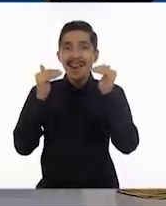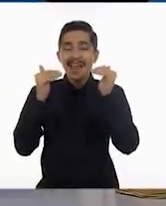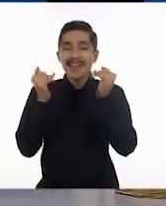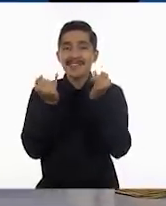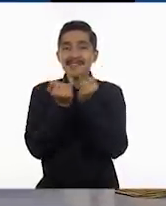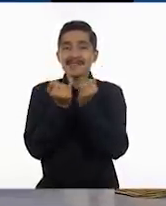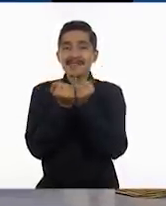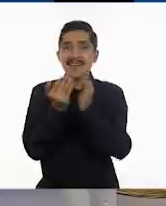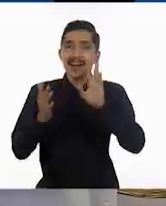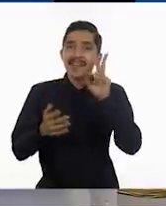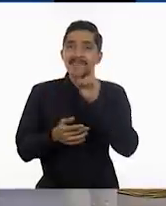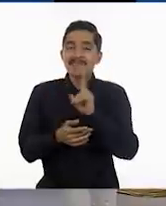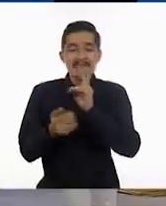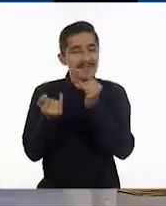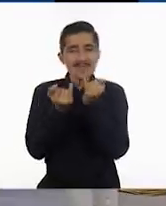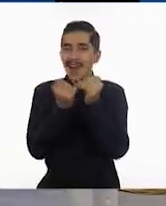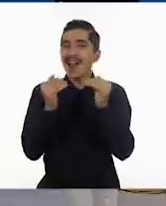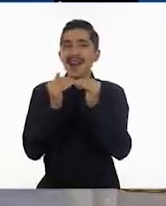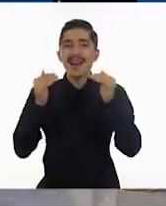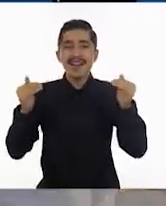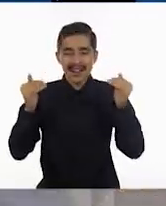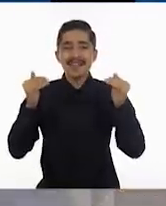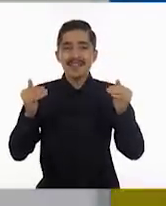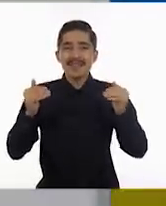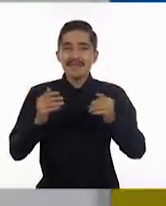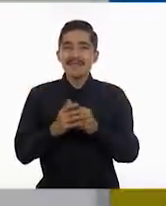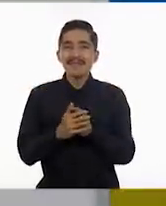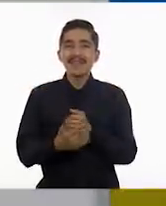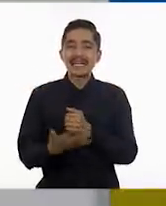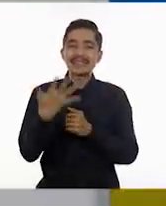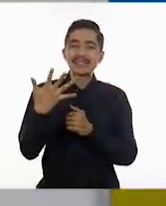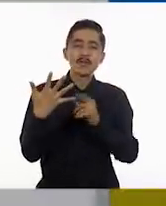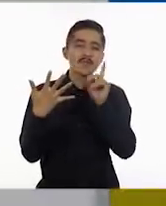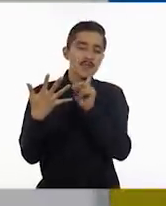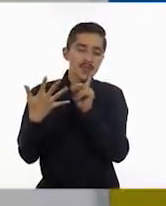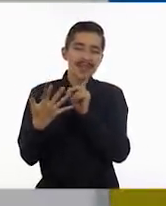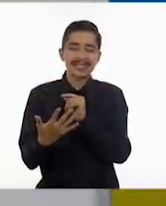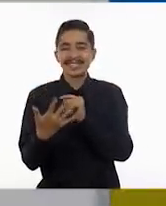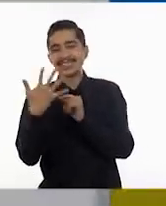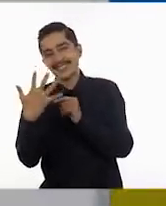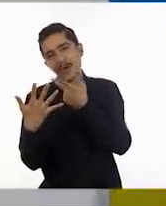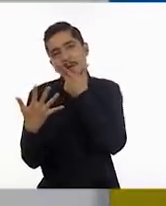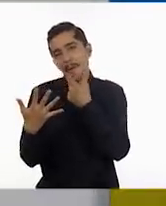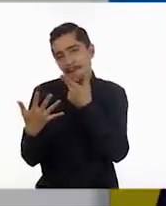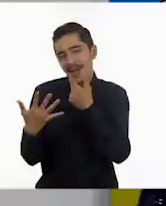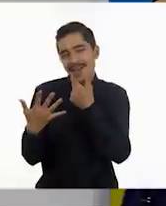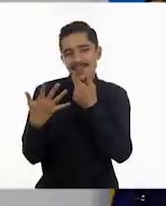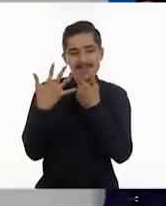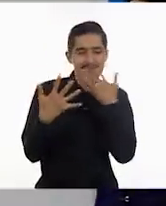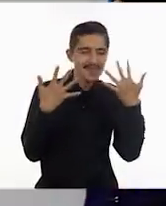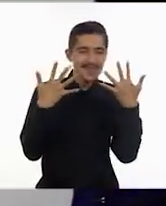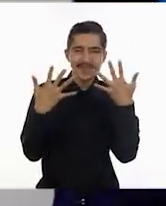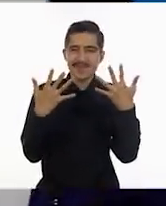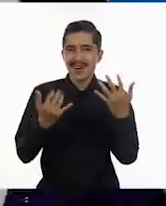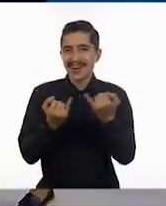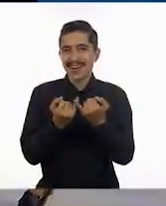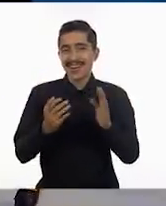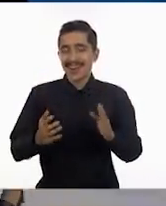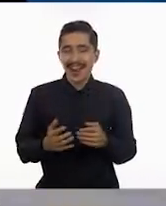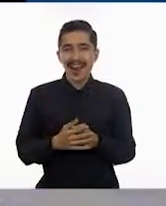la probabilidad quedó igual, en este caso, 5 niñas y 5 niños. Ujú. Entonces,